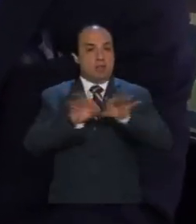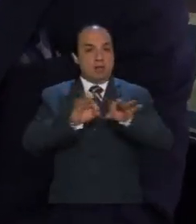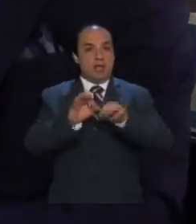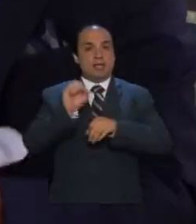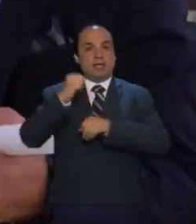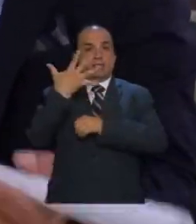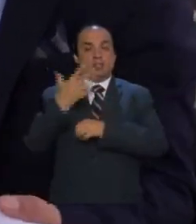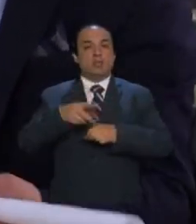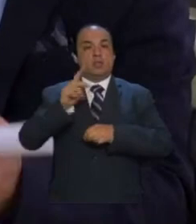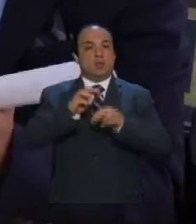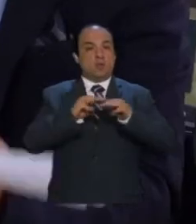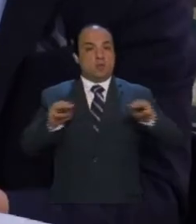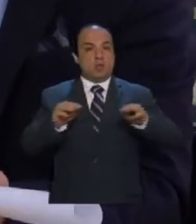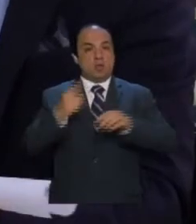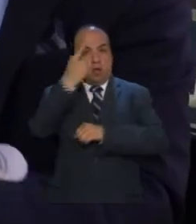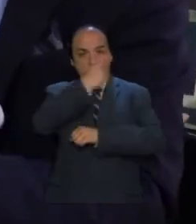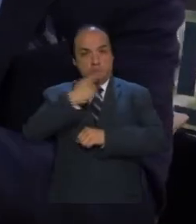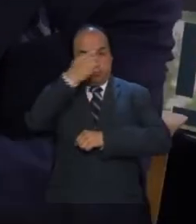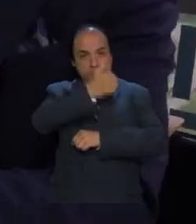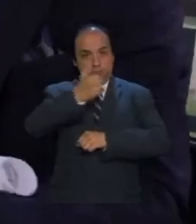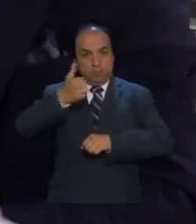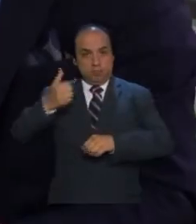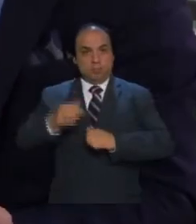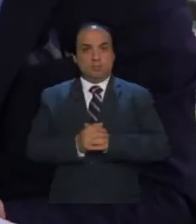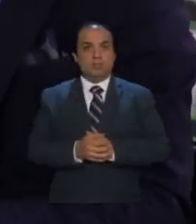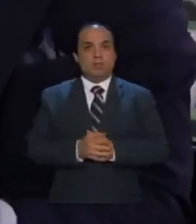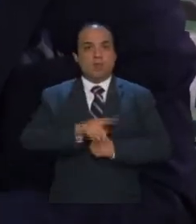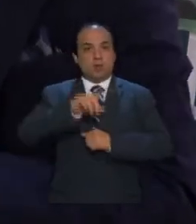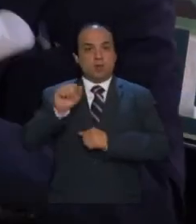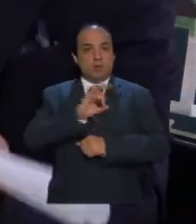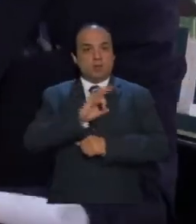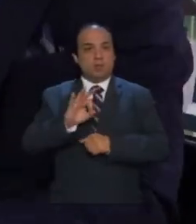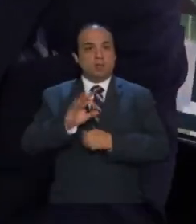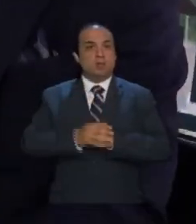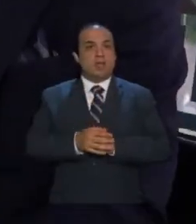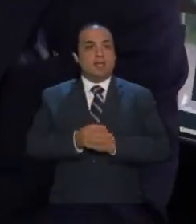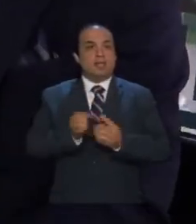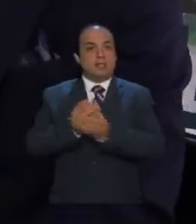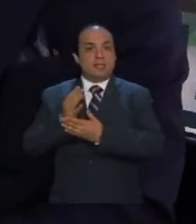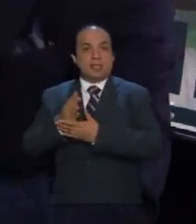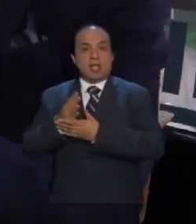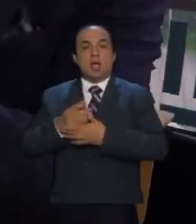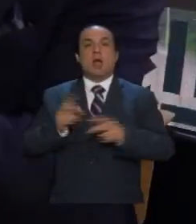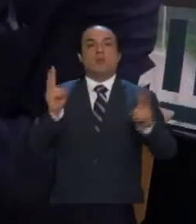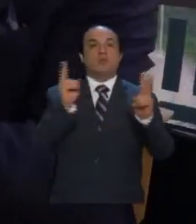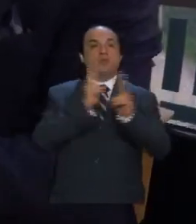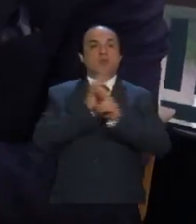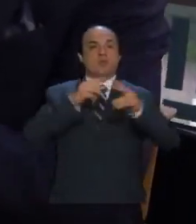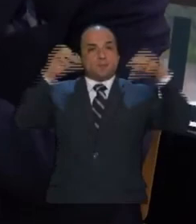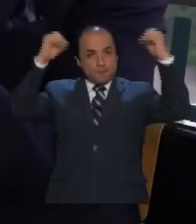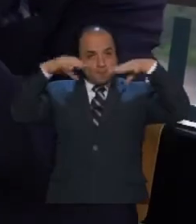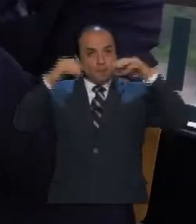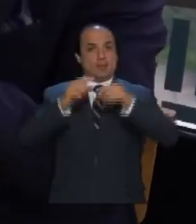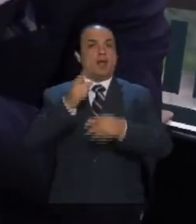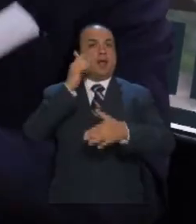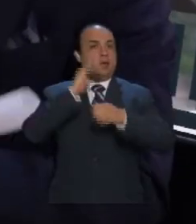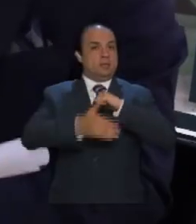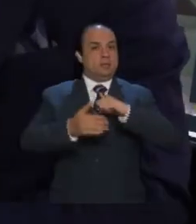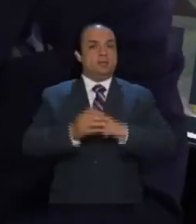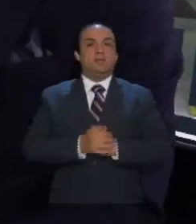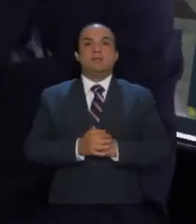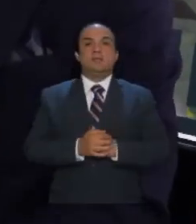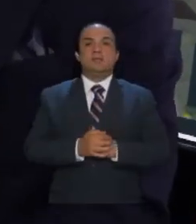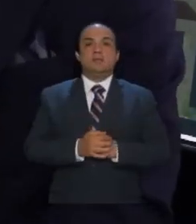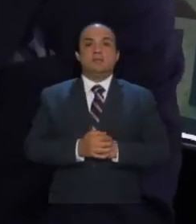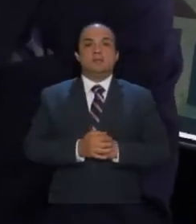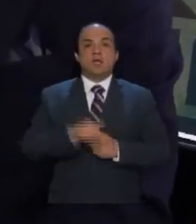de viento. Después de esto bajamos la velocidad y empezamos a evacuar hasta que pase la tormenta. Este sistema también tiene un poquito